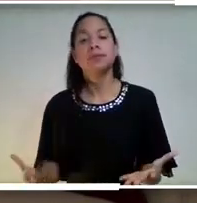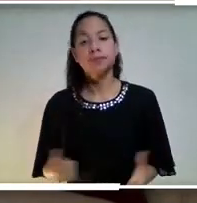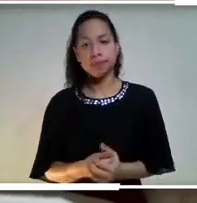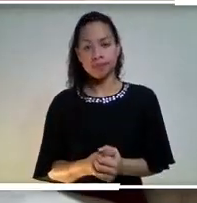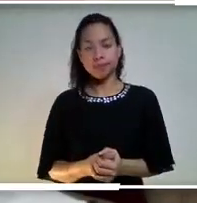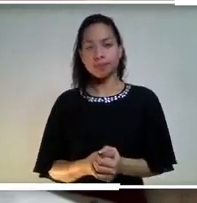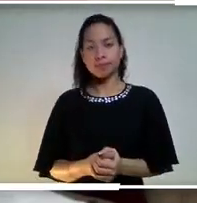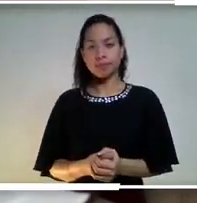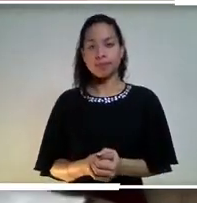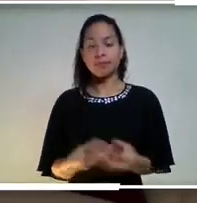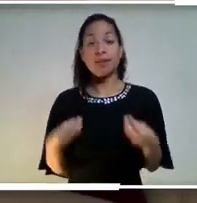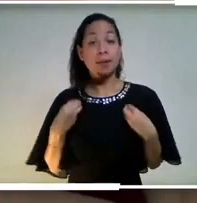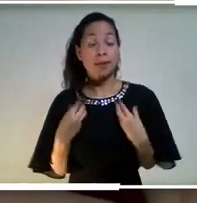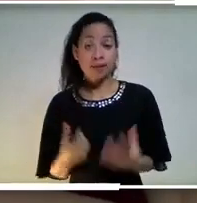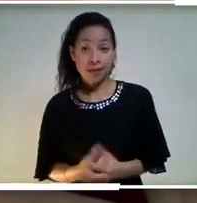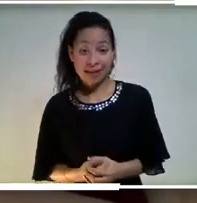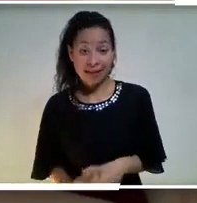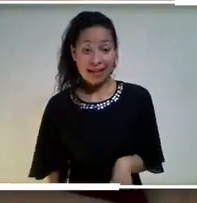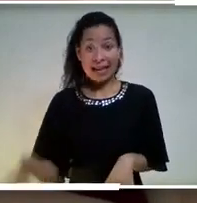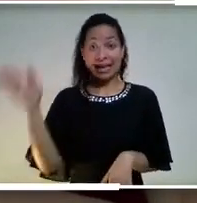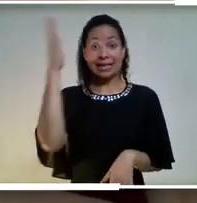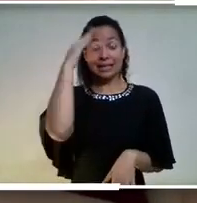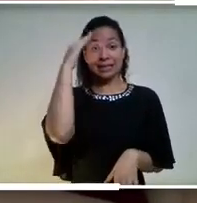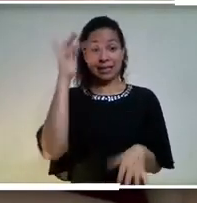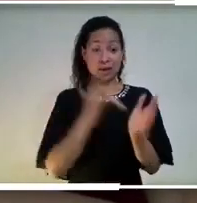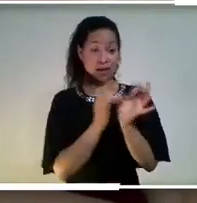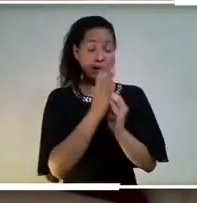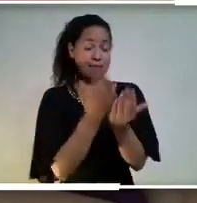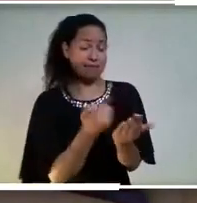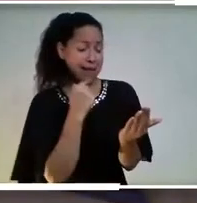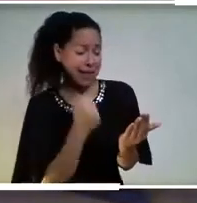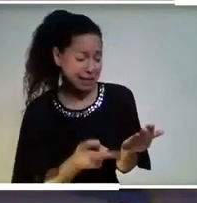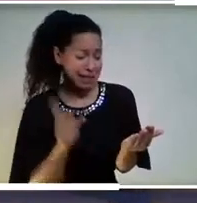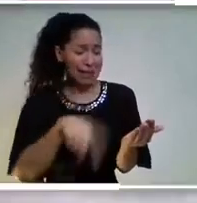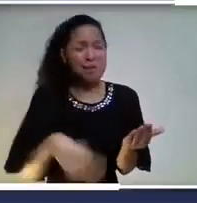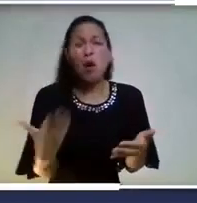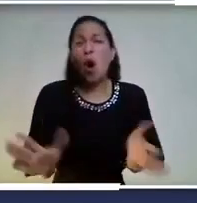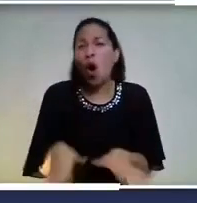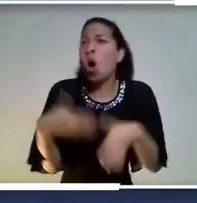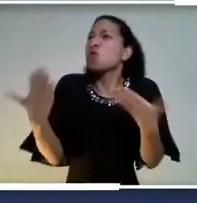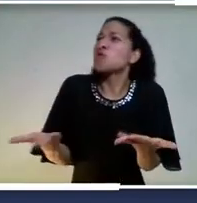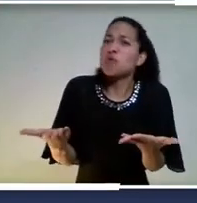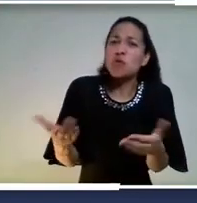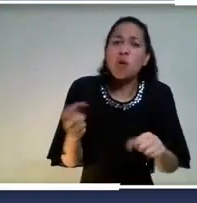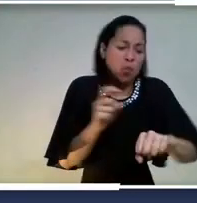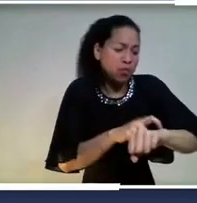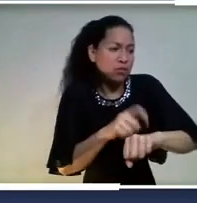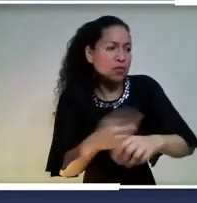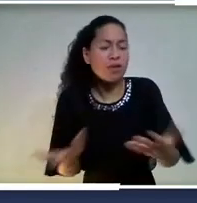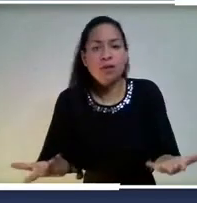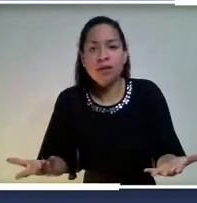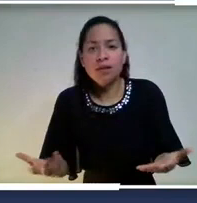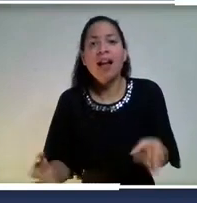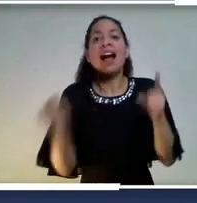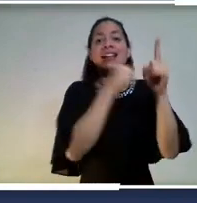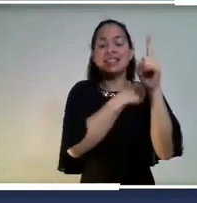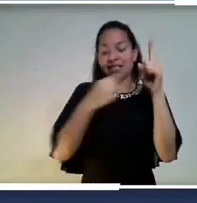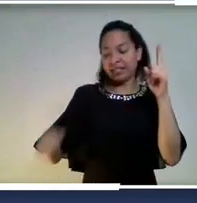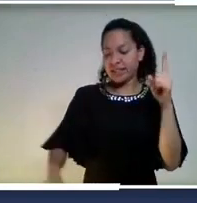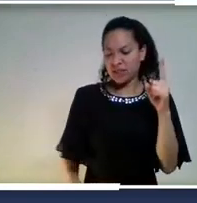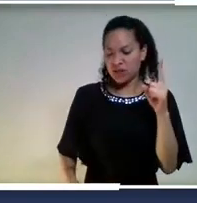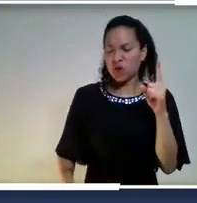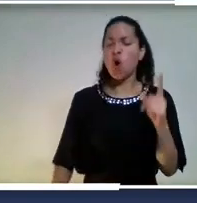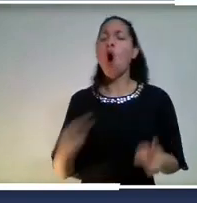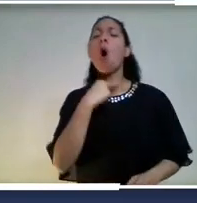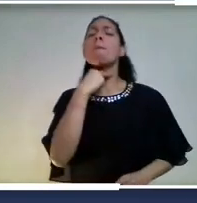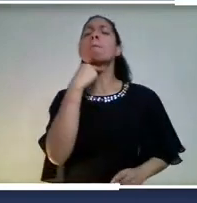primero de salud y ciencias 4 16 y 17 porque el señor mismo con bus de mando como de arcángel y con